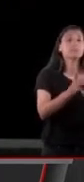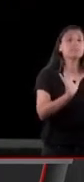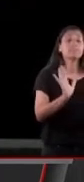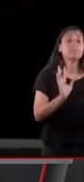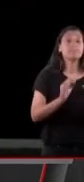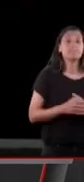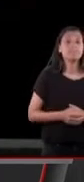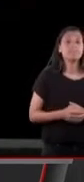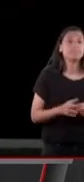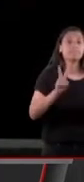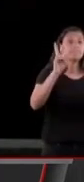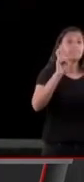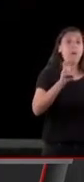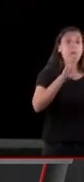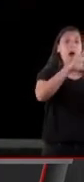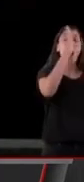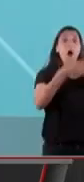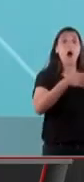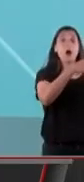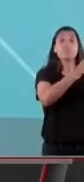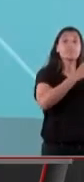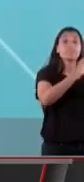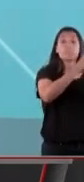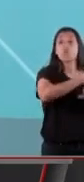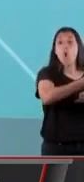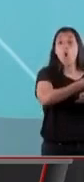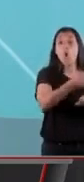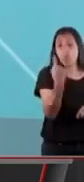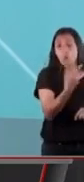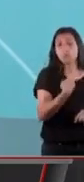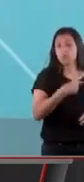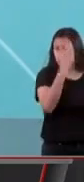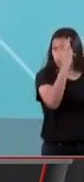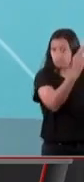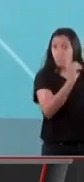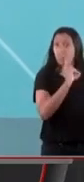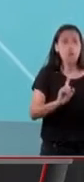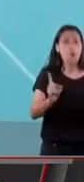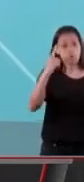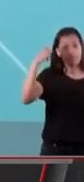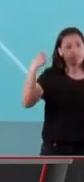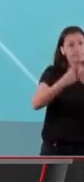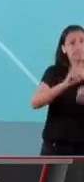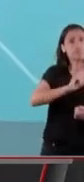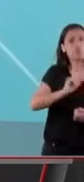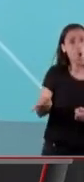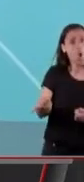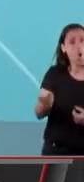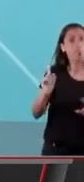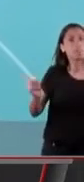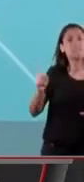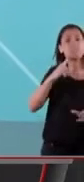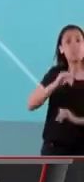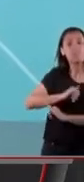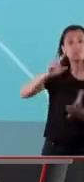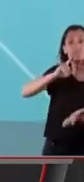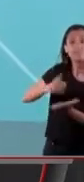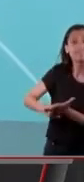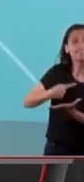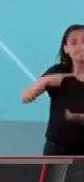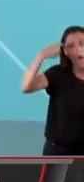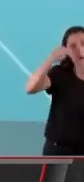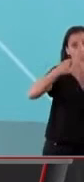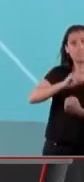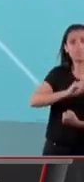conocimiento de lo que está pasando, todos sobre la marcha, digamos, enterándose prácticamente lo sucedido. En el